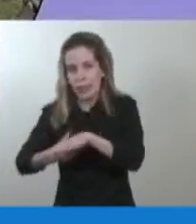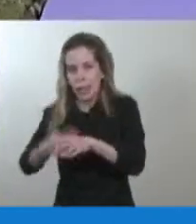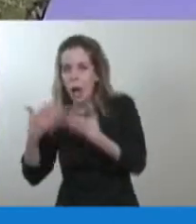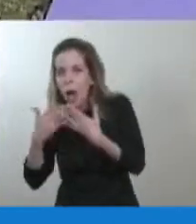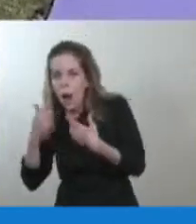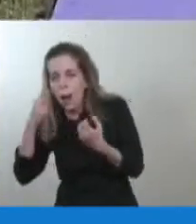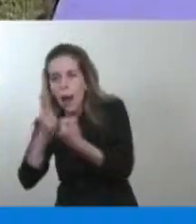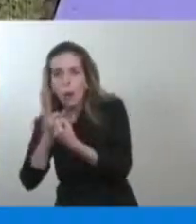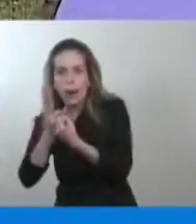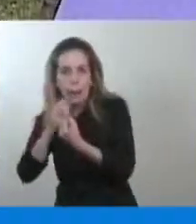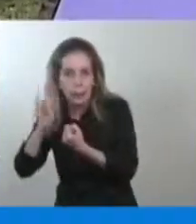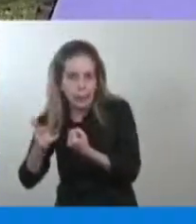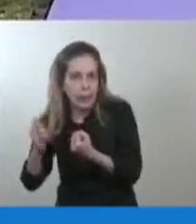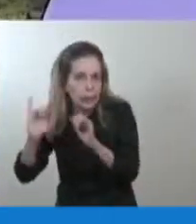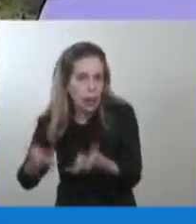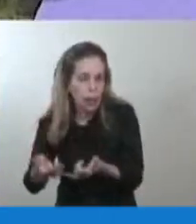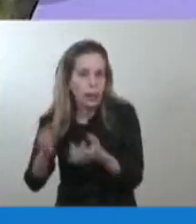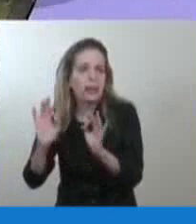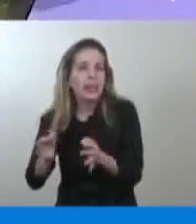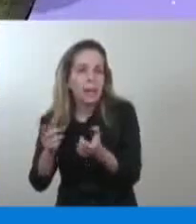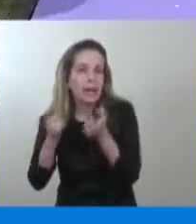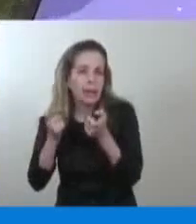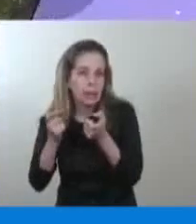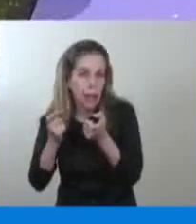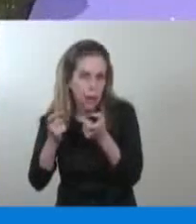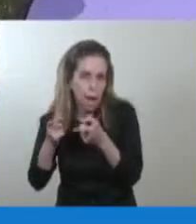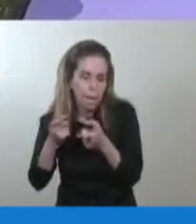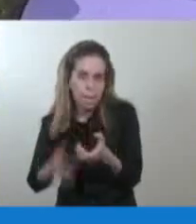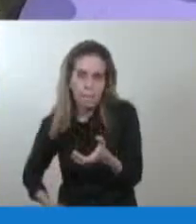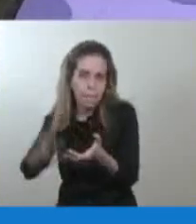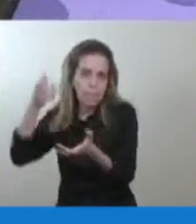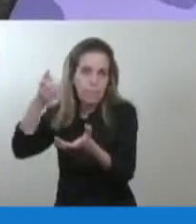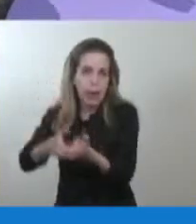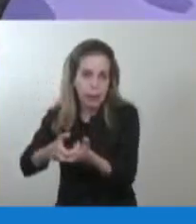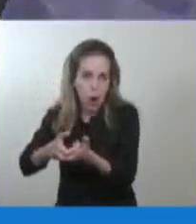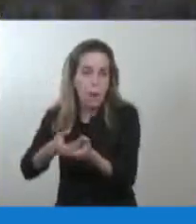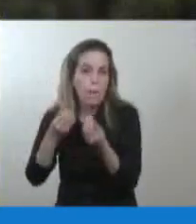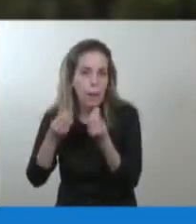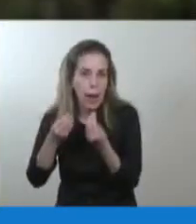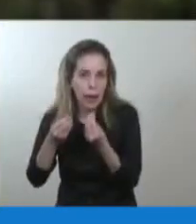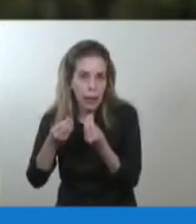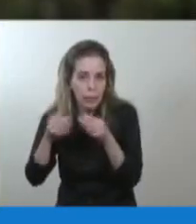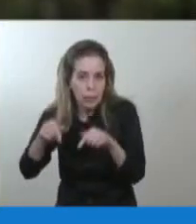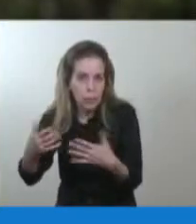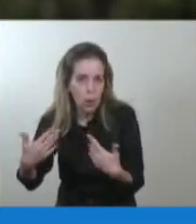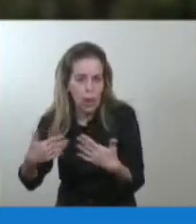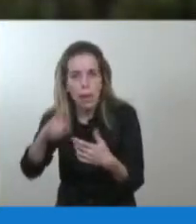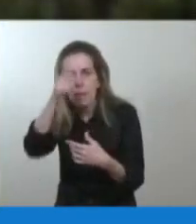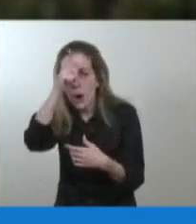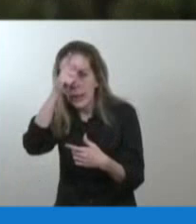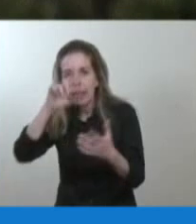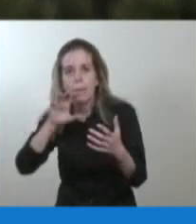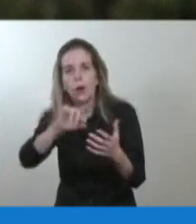hacía falta una enorme inversión para que la policía de la